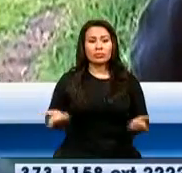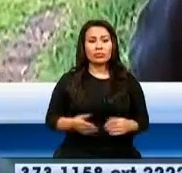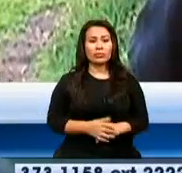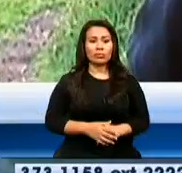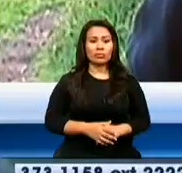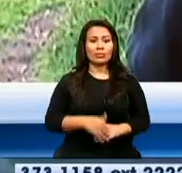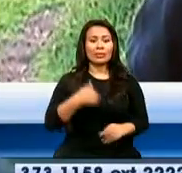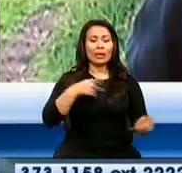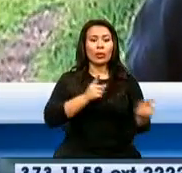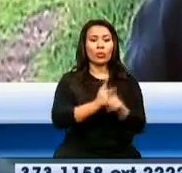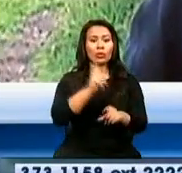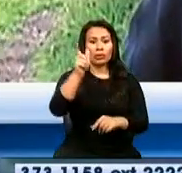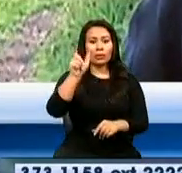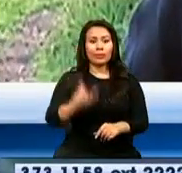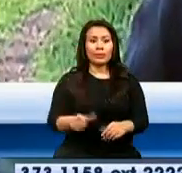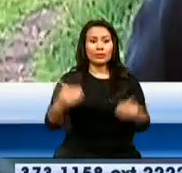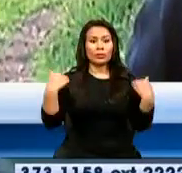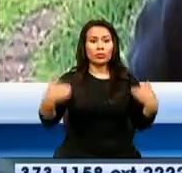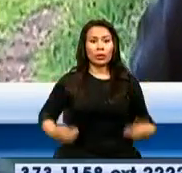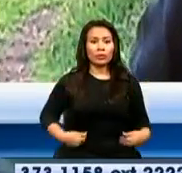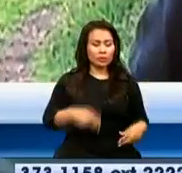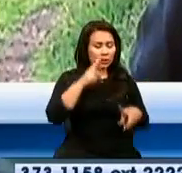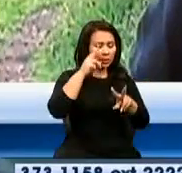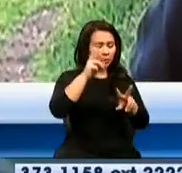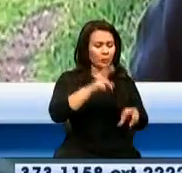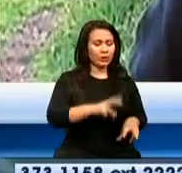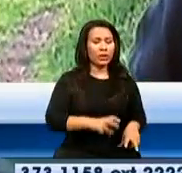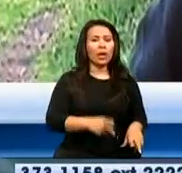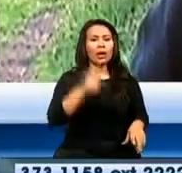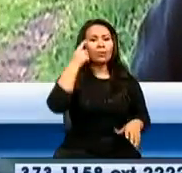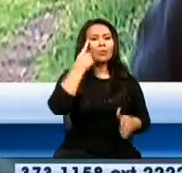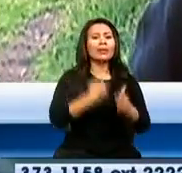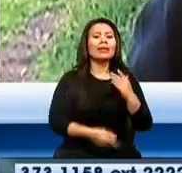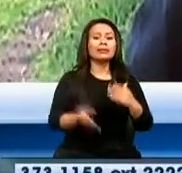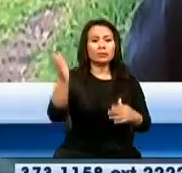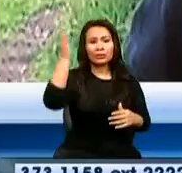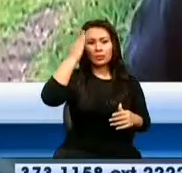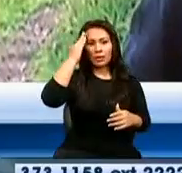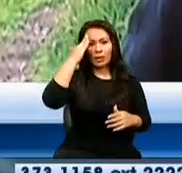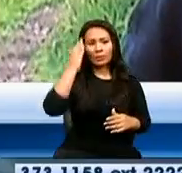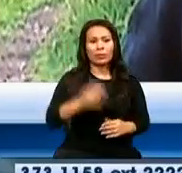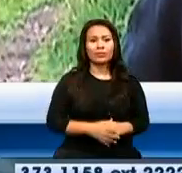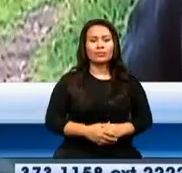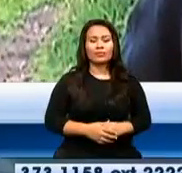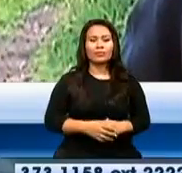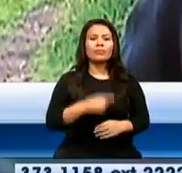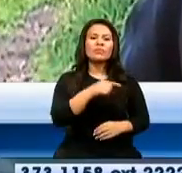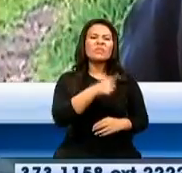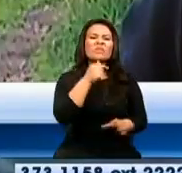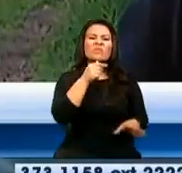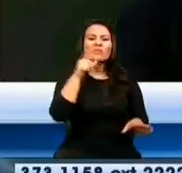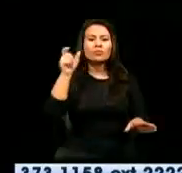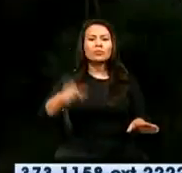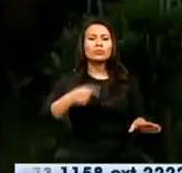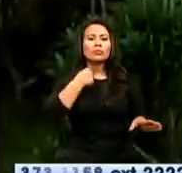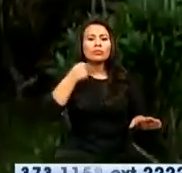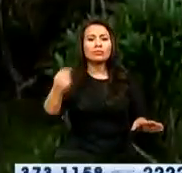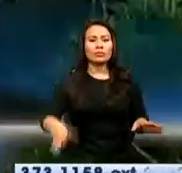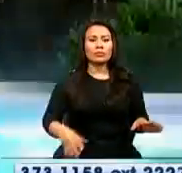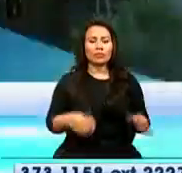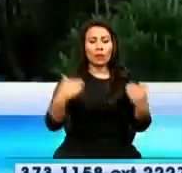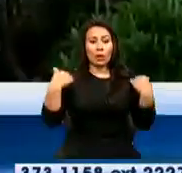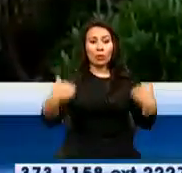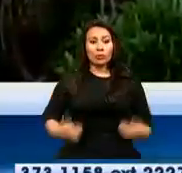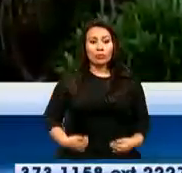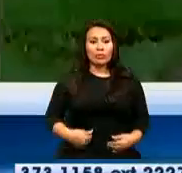un cadáver que se va a realizar las pruebas para verificar si se trata de una persona desaparecida. El cadáver